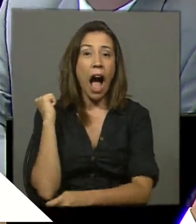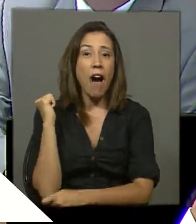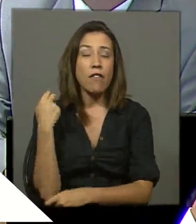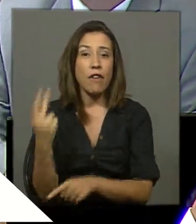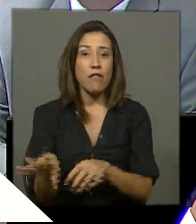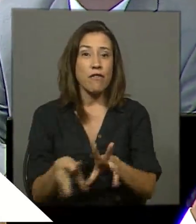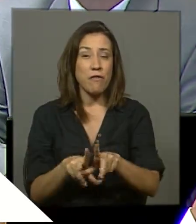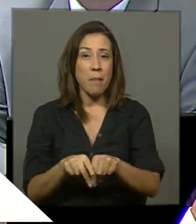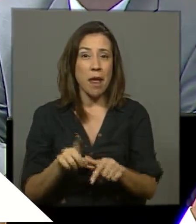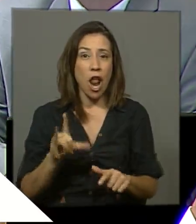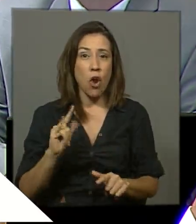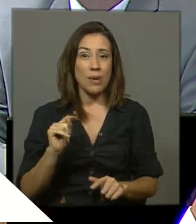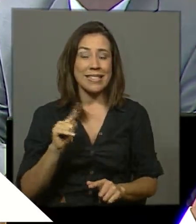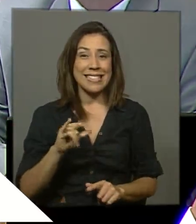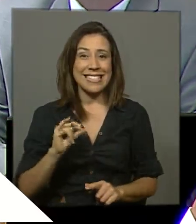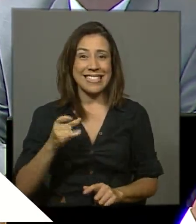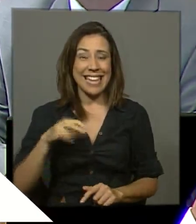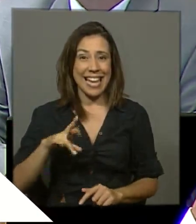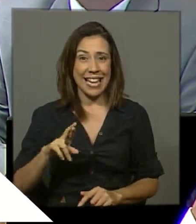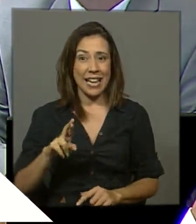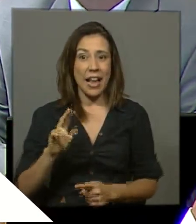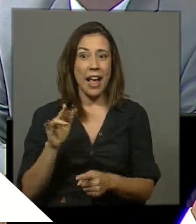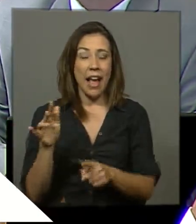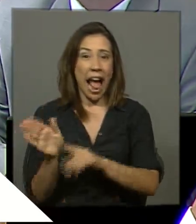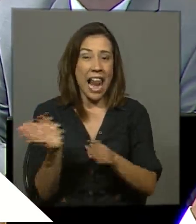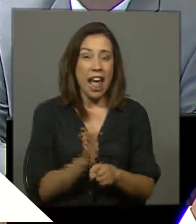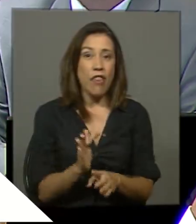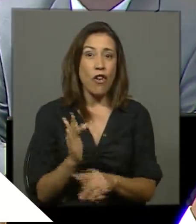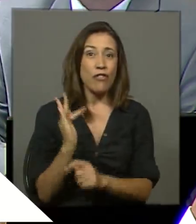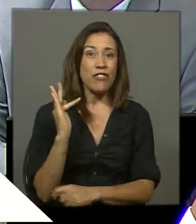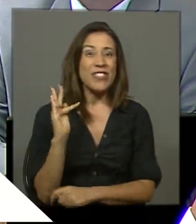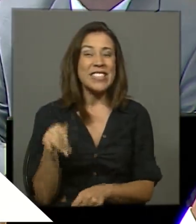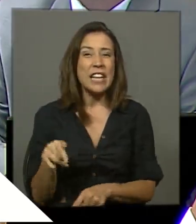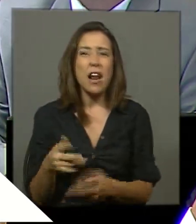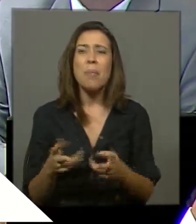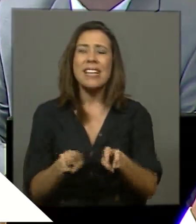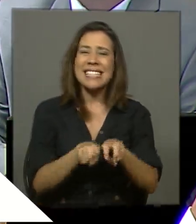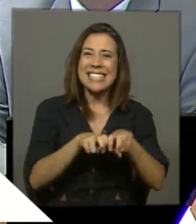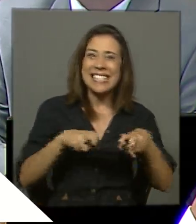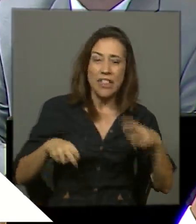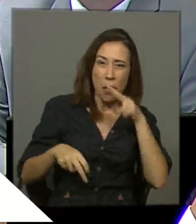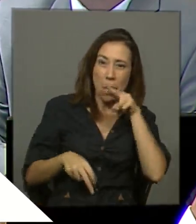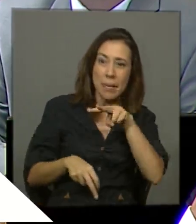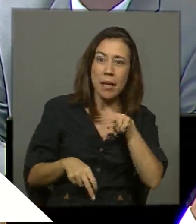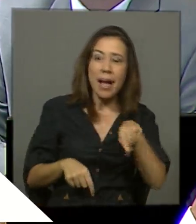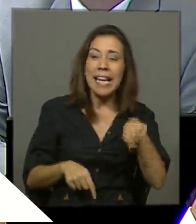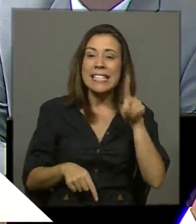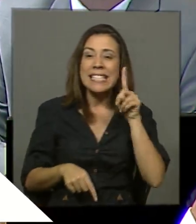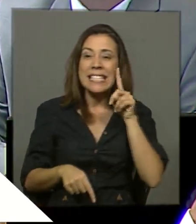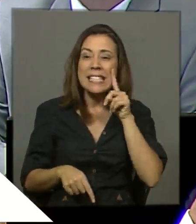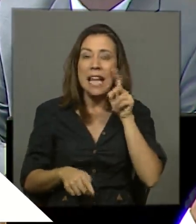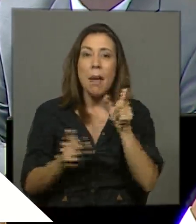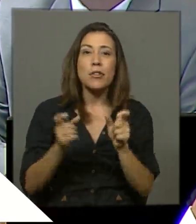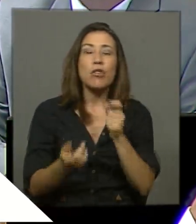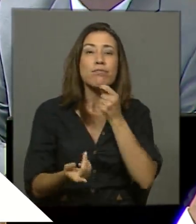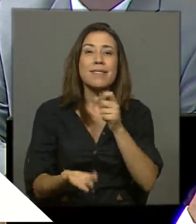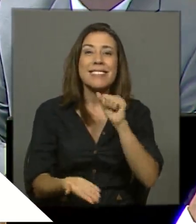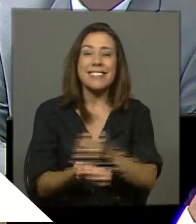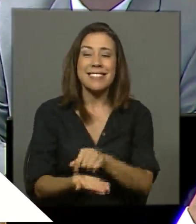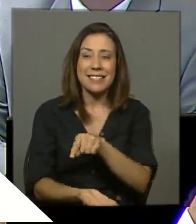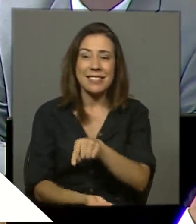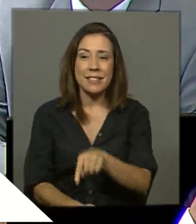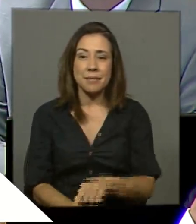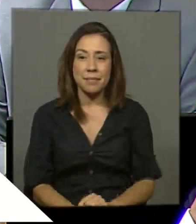familia linger aquí el fiscal ministro sab por están sentados ahí porque ahí están los querellantes y